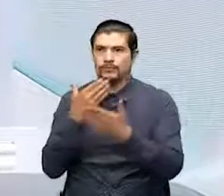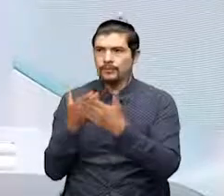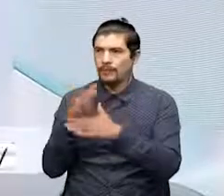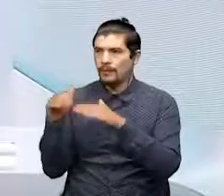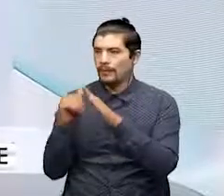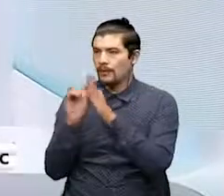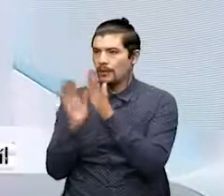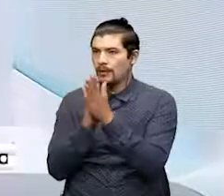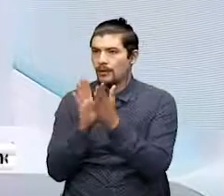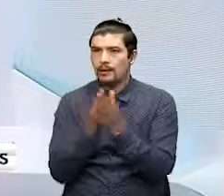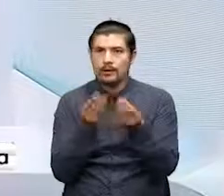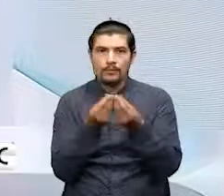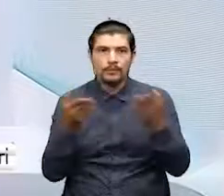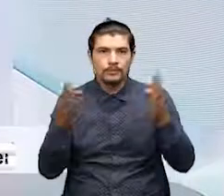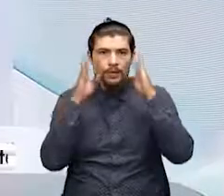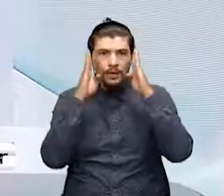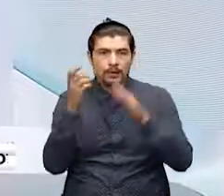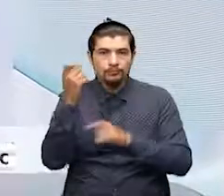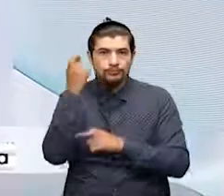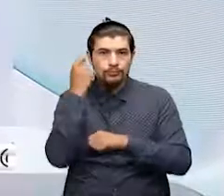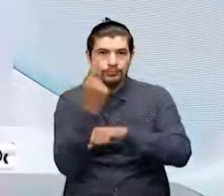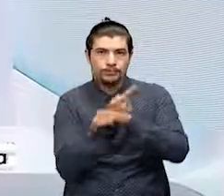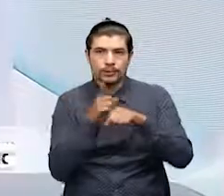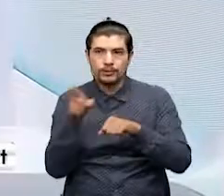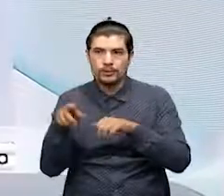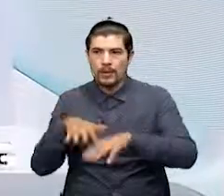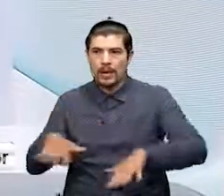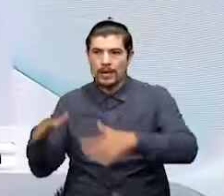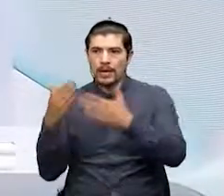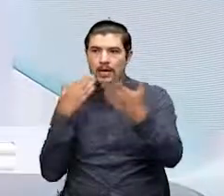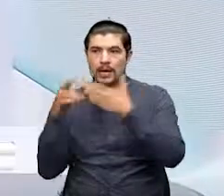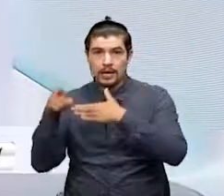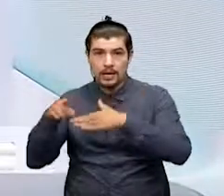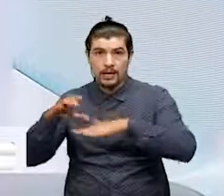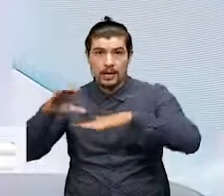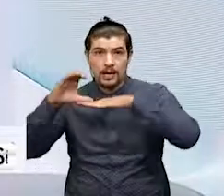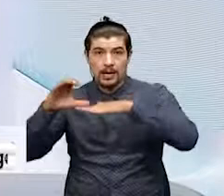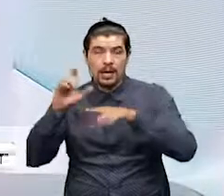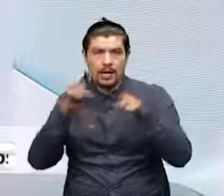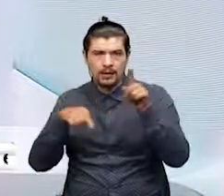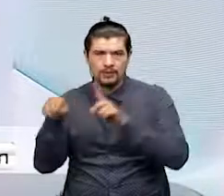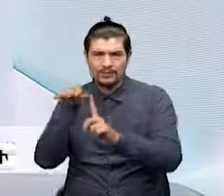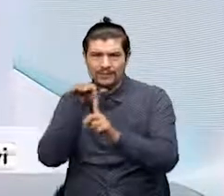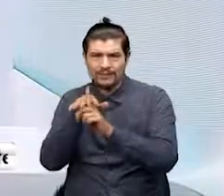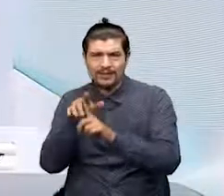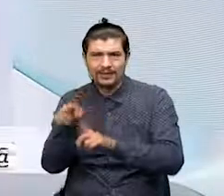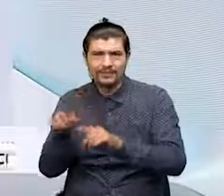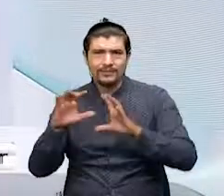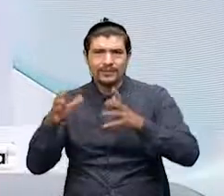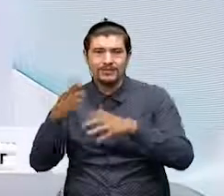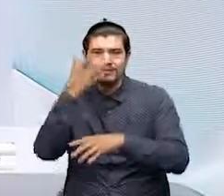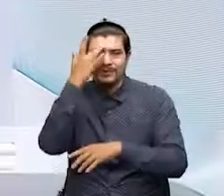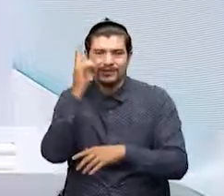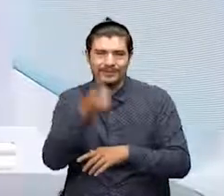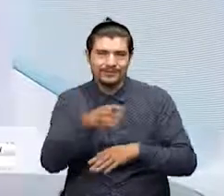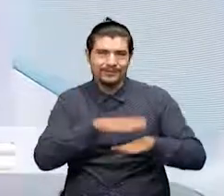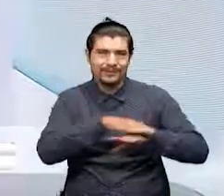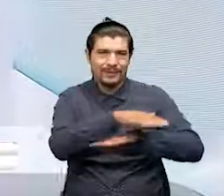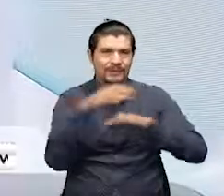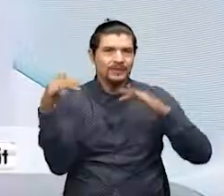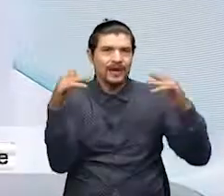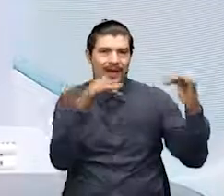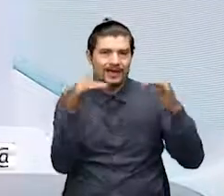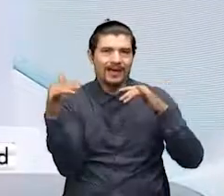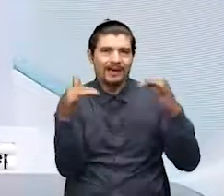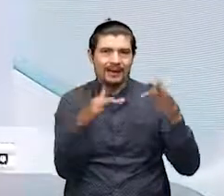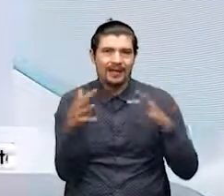y mucha atención en las últimas horas en zonas rurales del catatumbo se han visto afectadas las clases por el conflicto armado haider